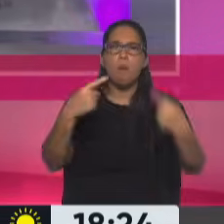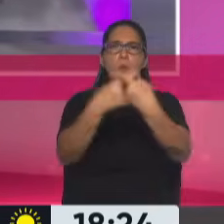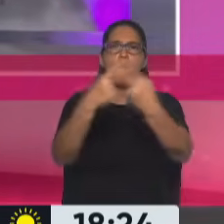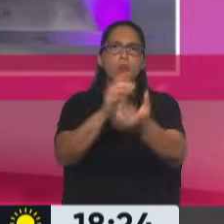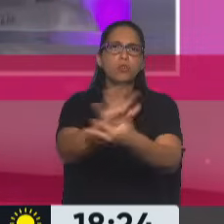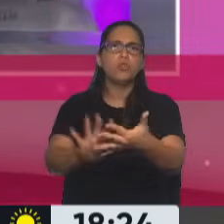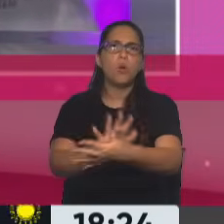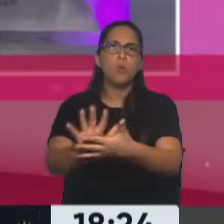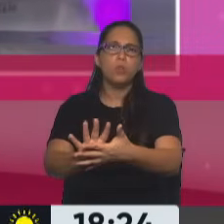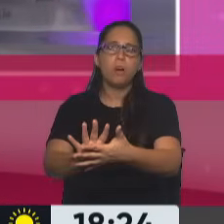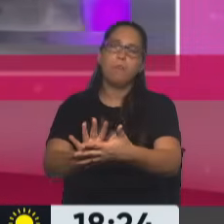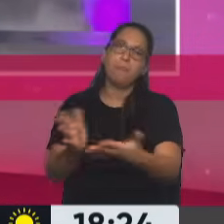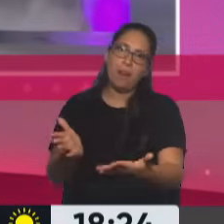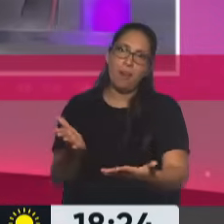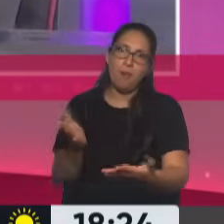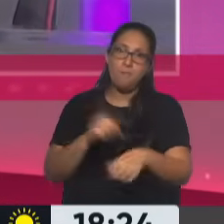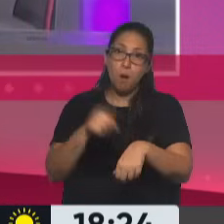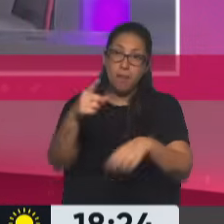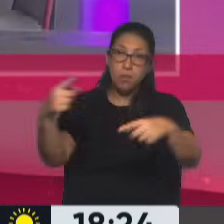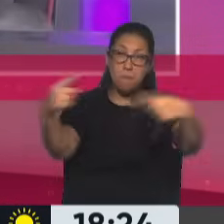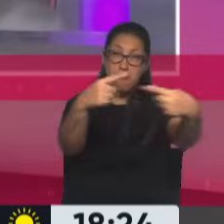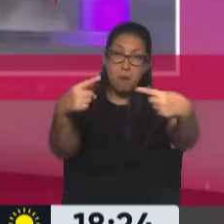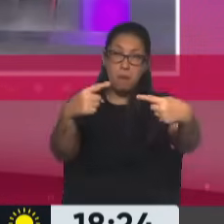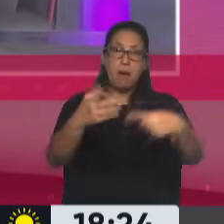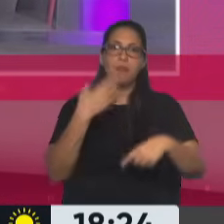pero China supo presionar en